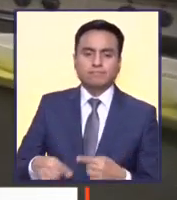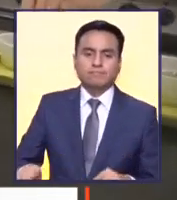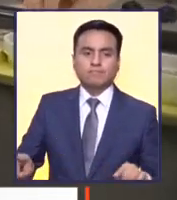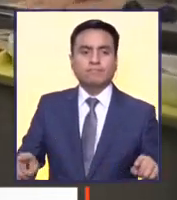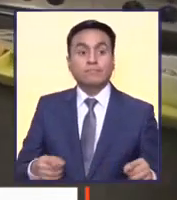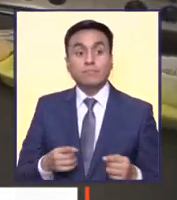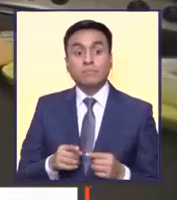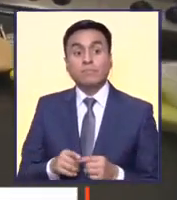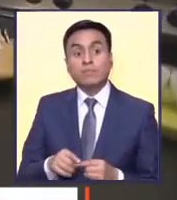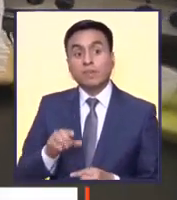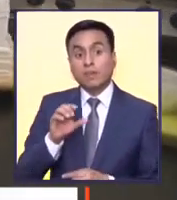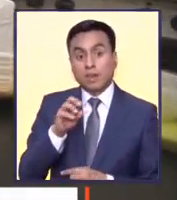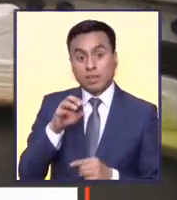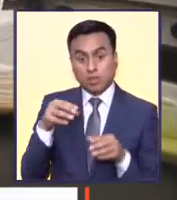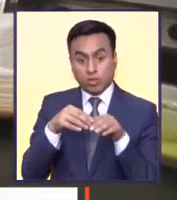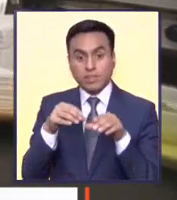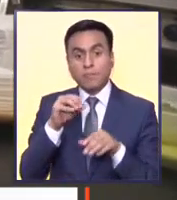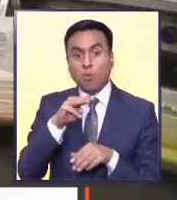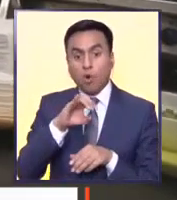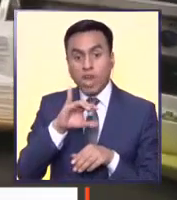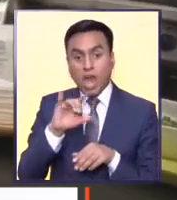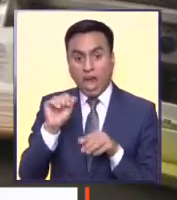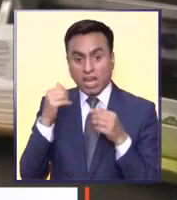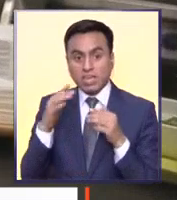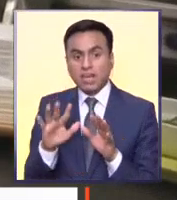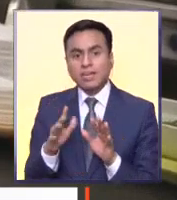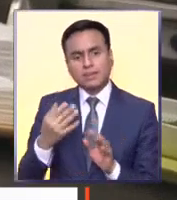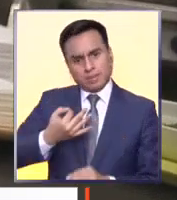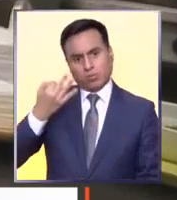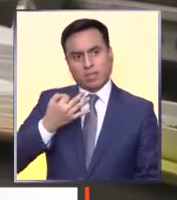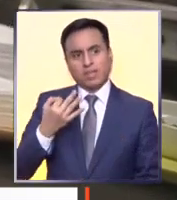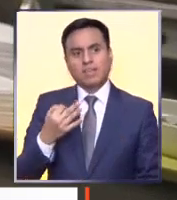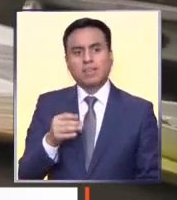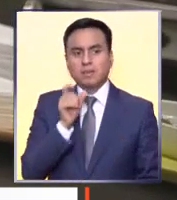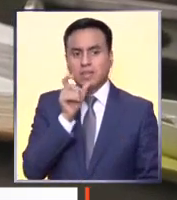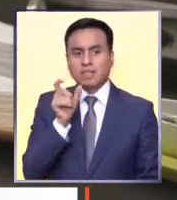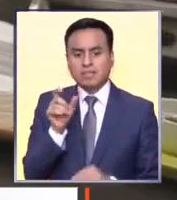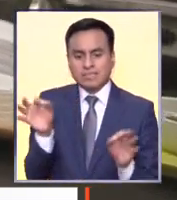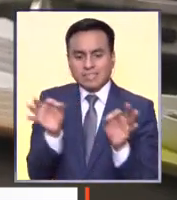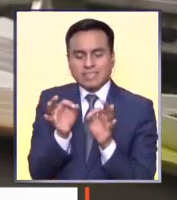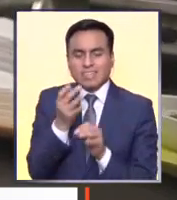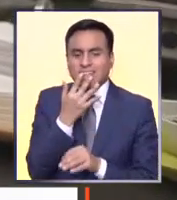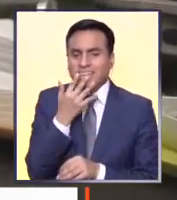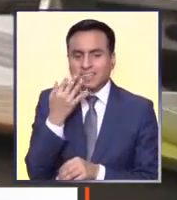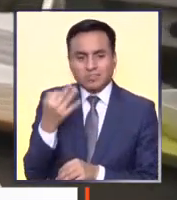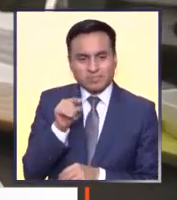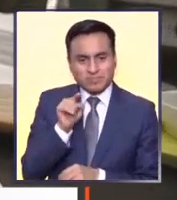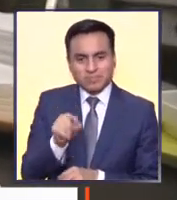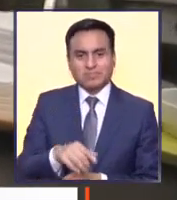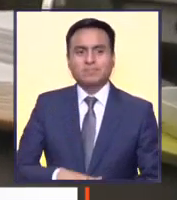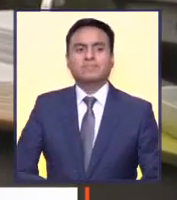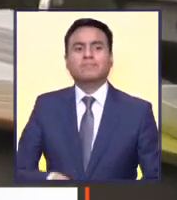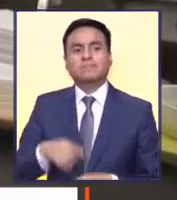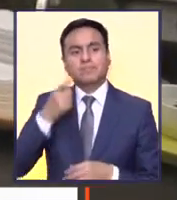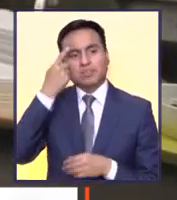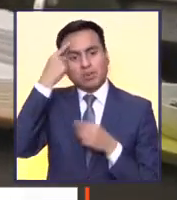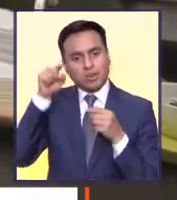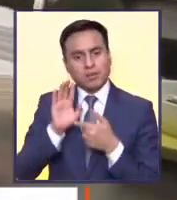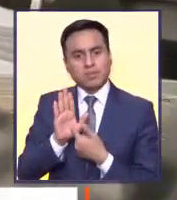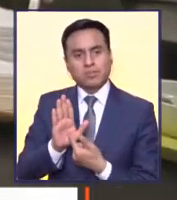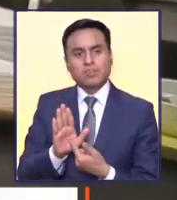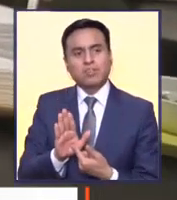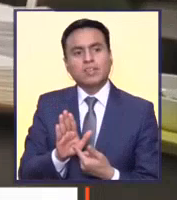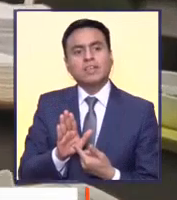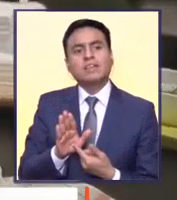Todo de canelones de molleja está realmente espectacular. No tengo palabras para describirle lo rico que está. Pero ahora los invito a conocer la